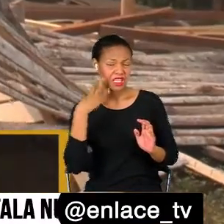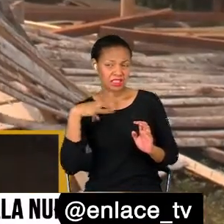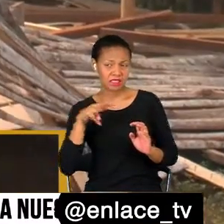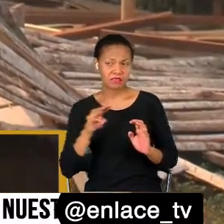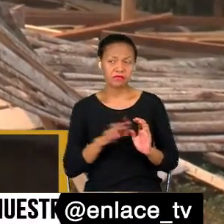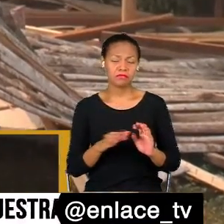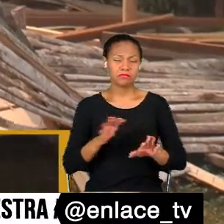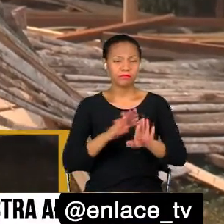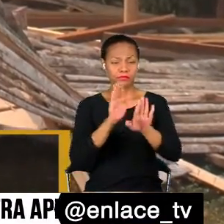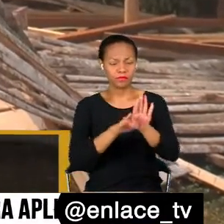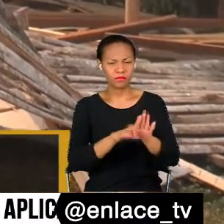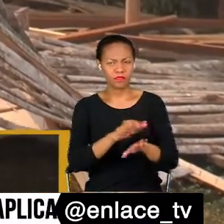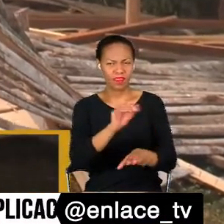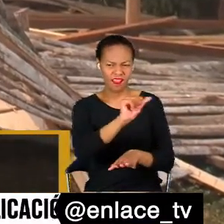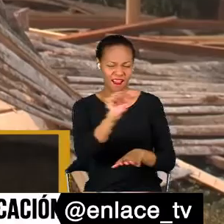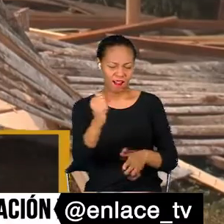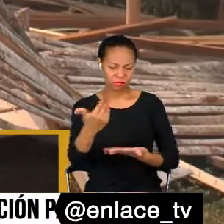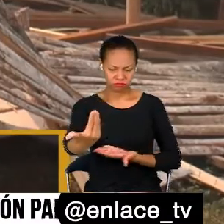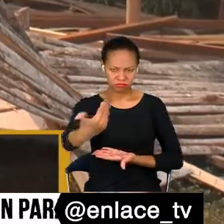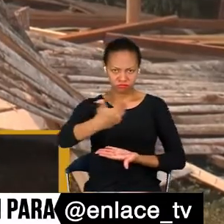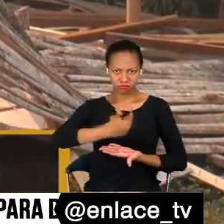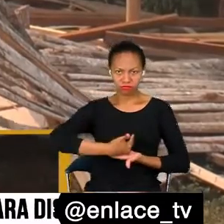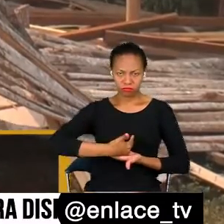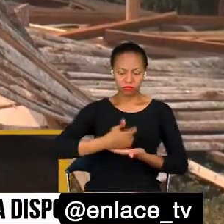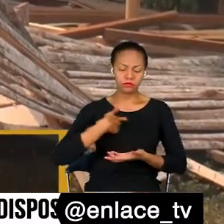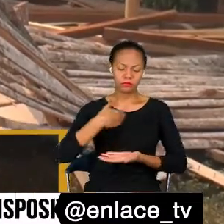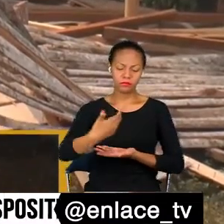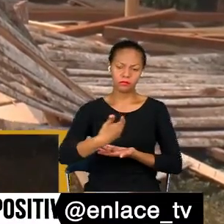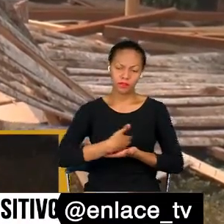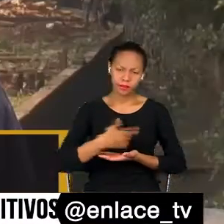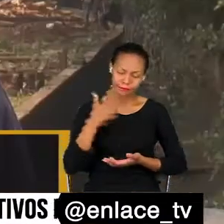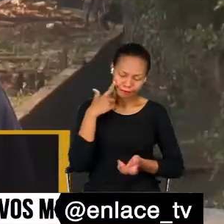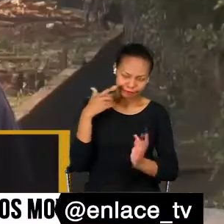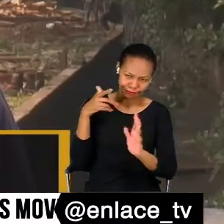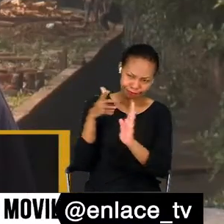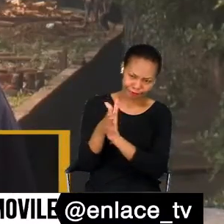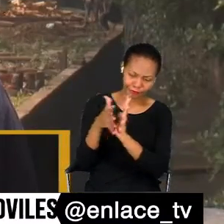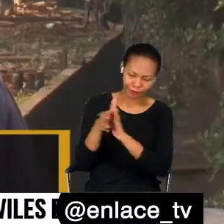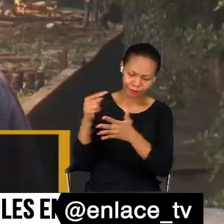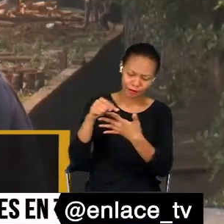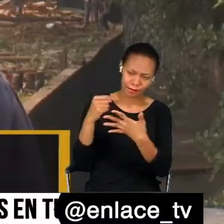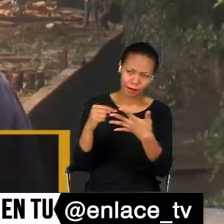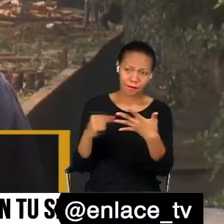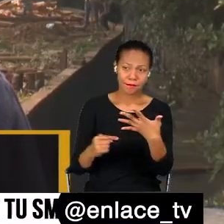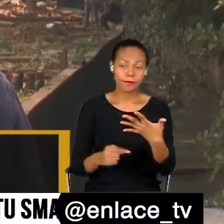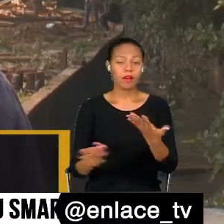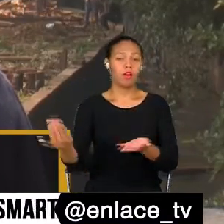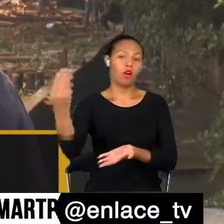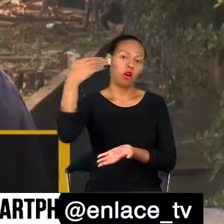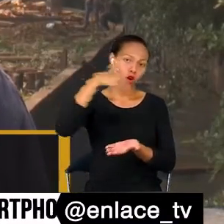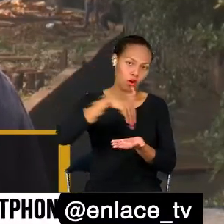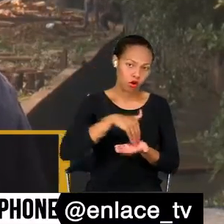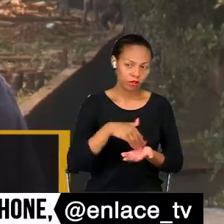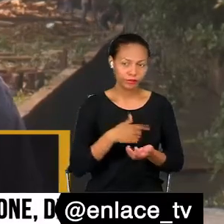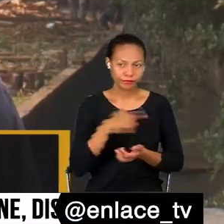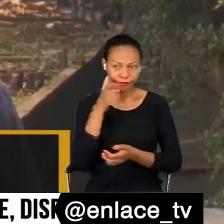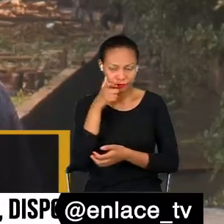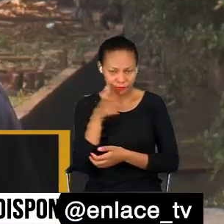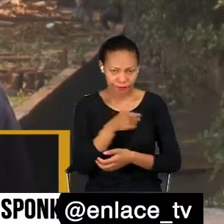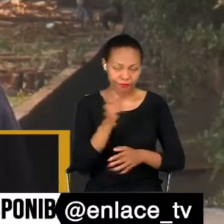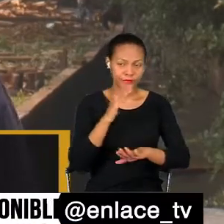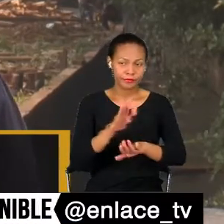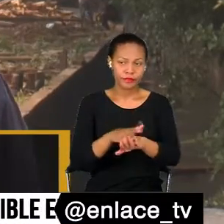de unas señoras que acudieron a mi despacho. Nuevamente discutimos la situación, nuevamente el requerimiento por parte de la inspección pues para que voluntariamente